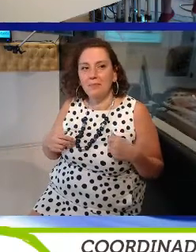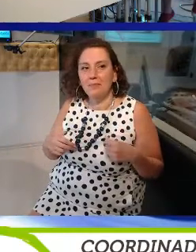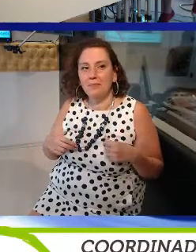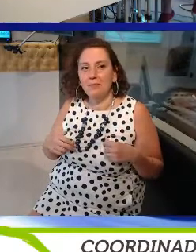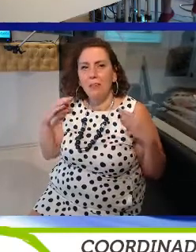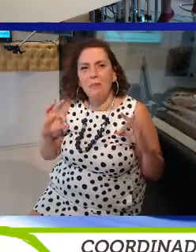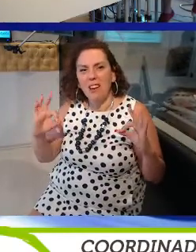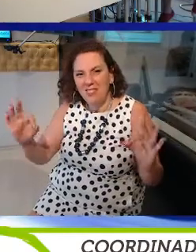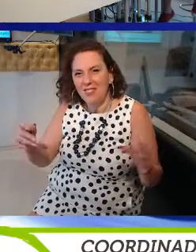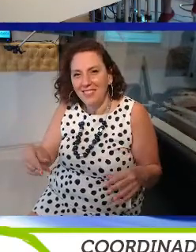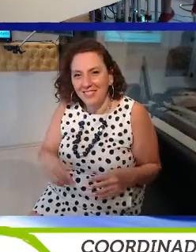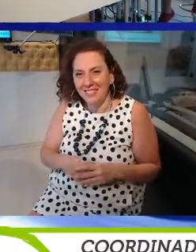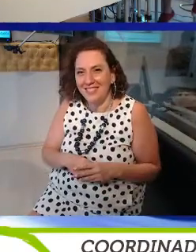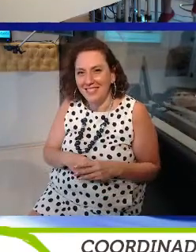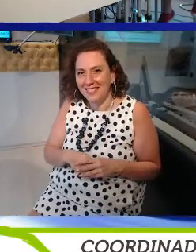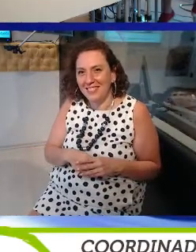¿Dónde estuviste?